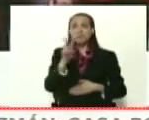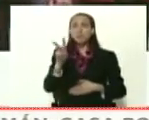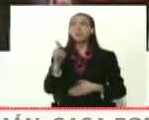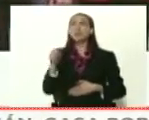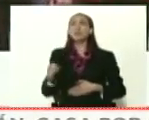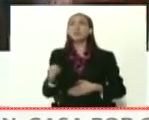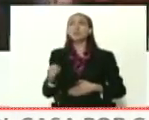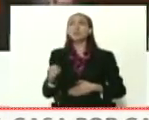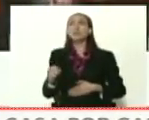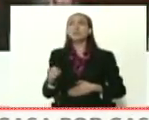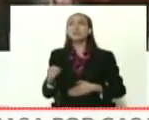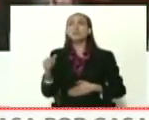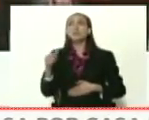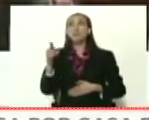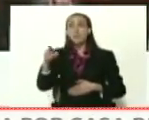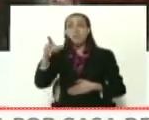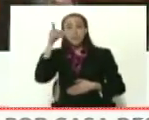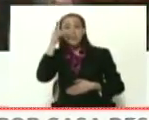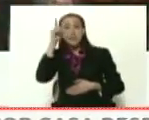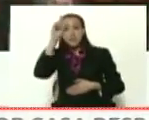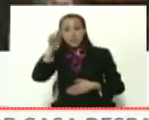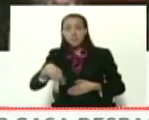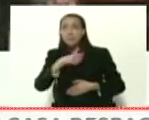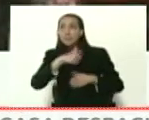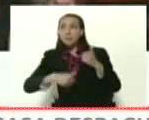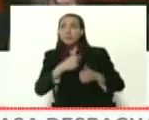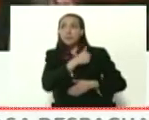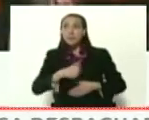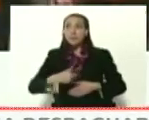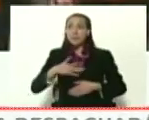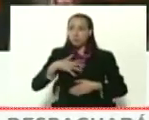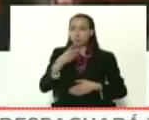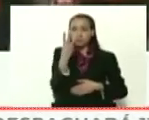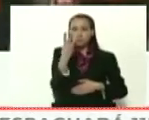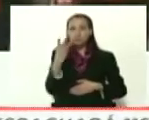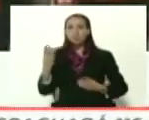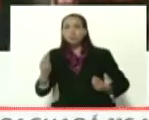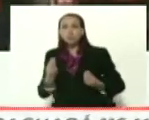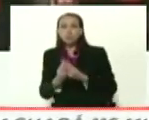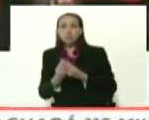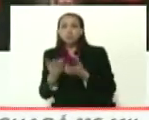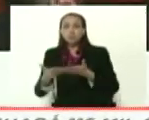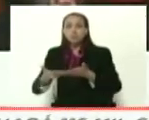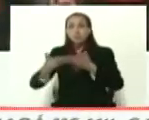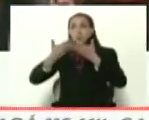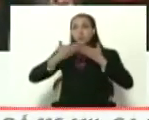la vicepresidenta Desi Rodríguez y mi persona, recibimos